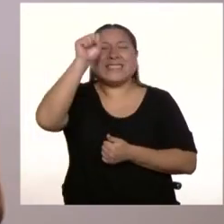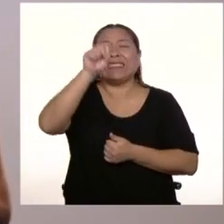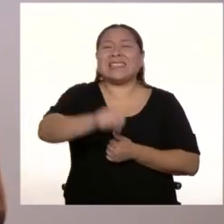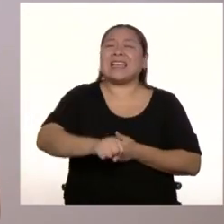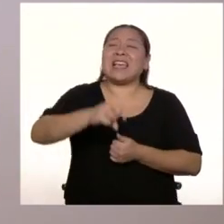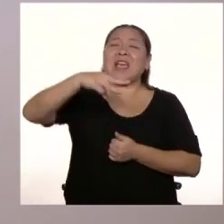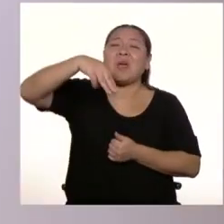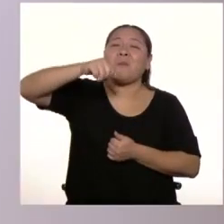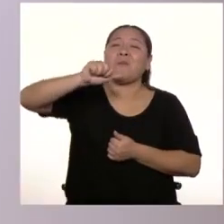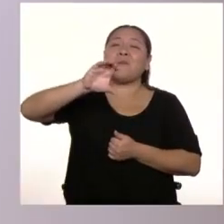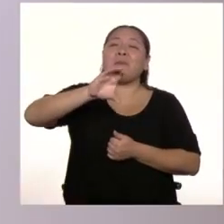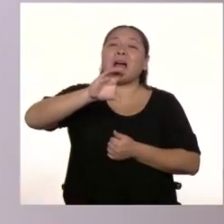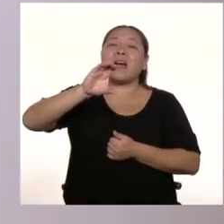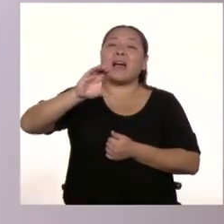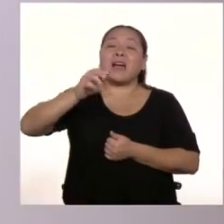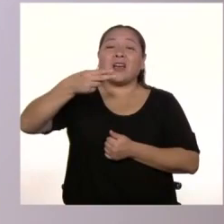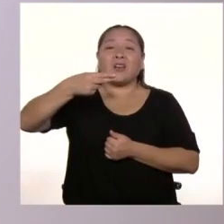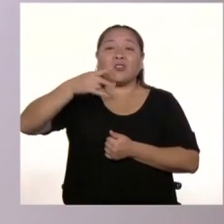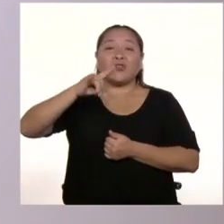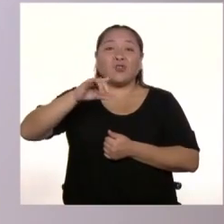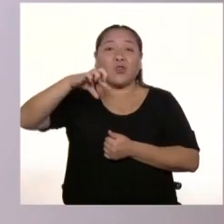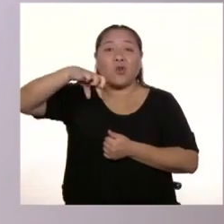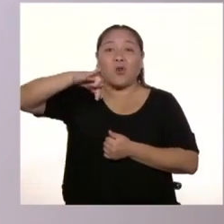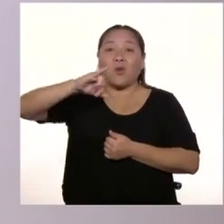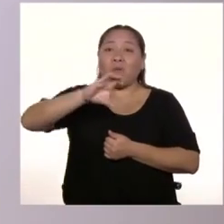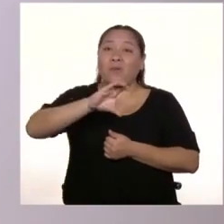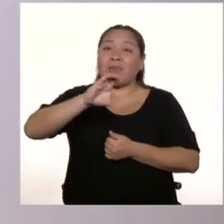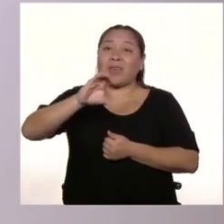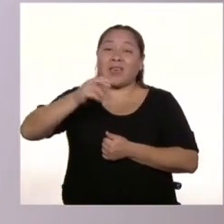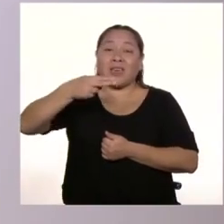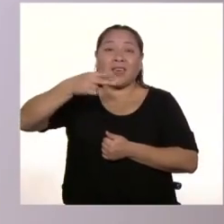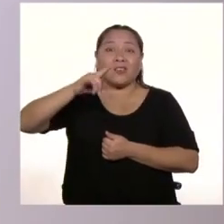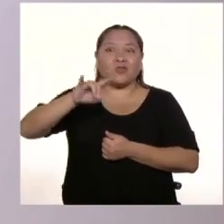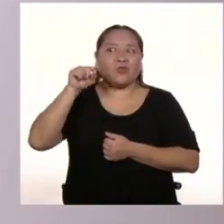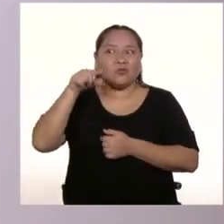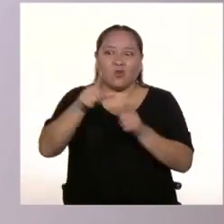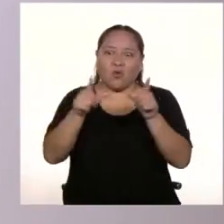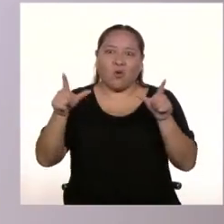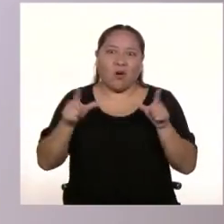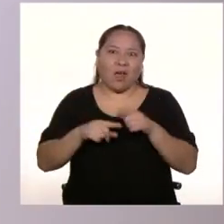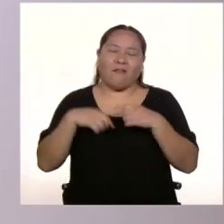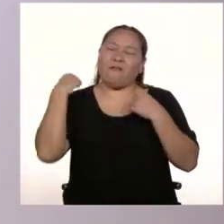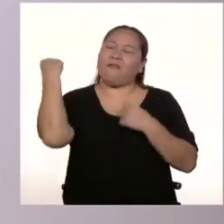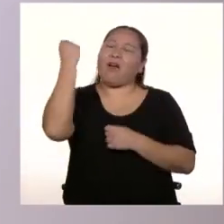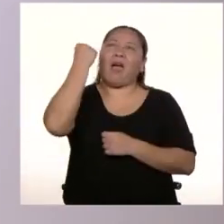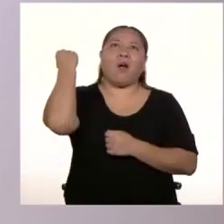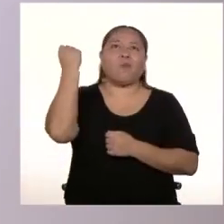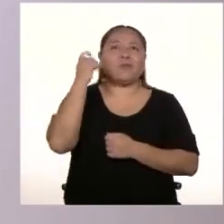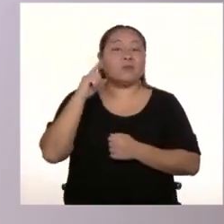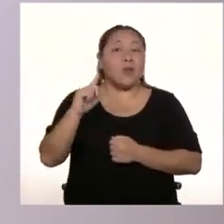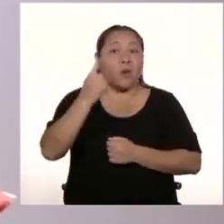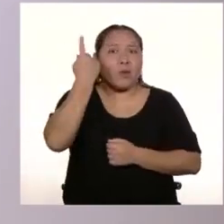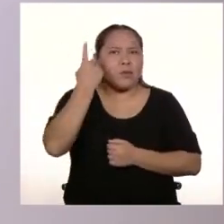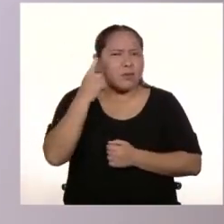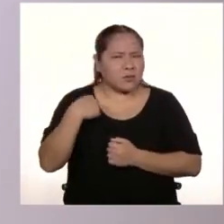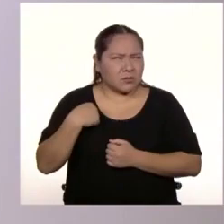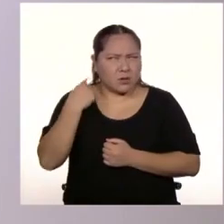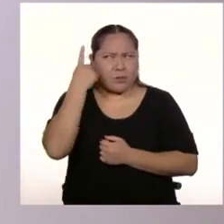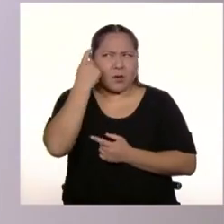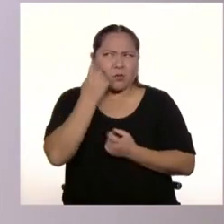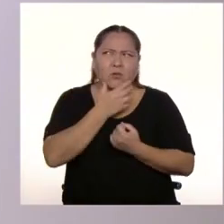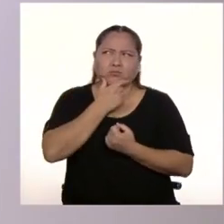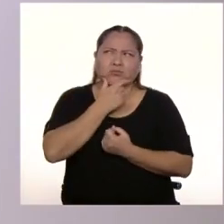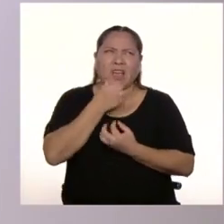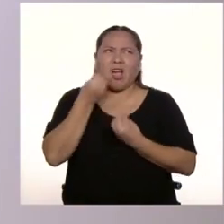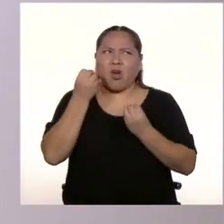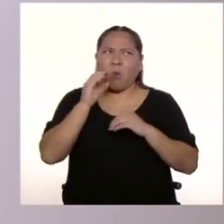¡Machu Picchu! Probablemente sea el lugar peruano más famoso del mundo. Y no somos los primeros en preguntarnos cómo hicieron